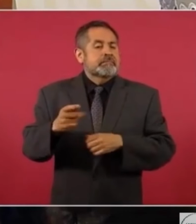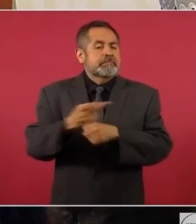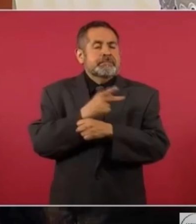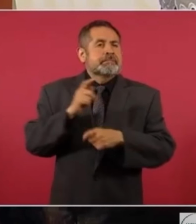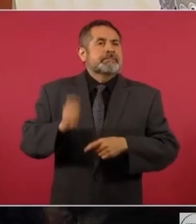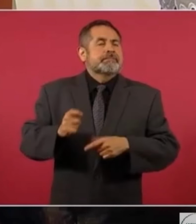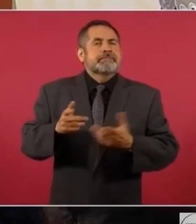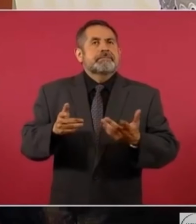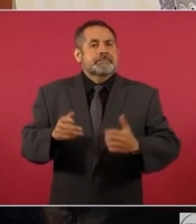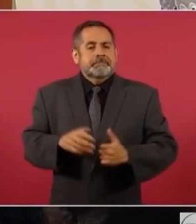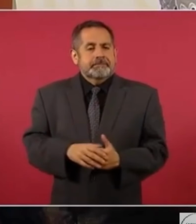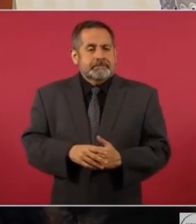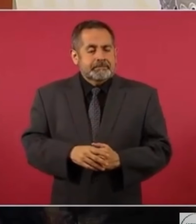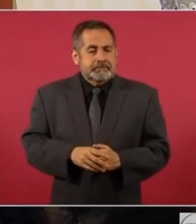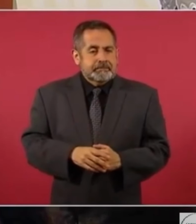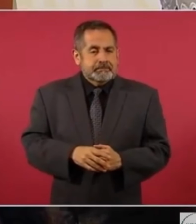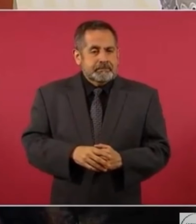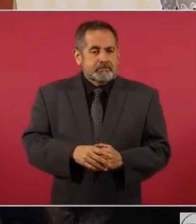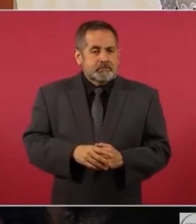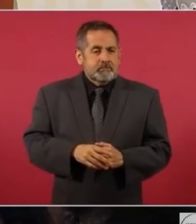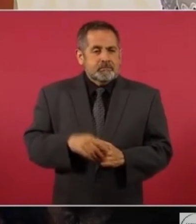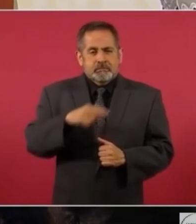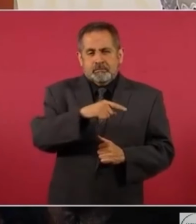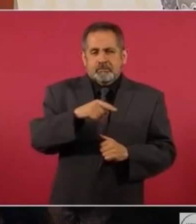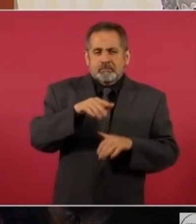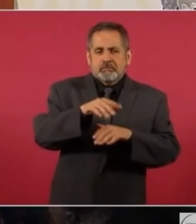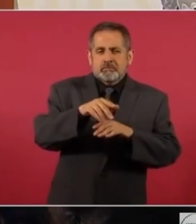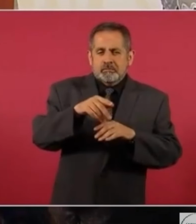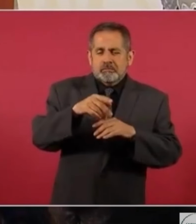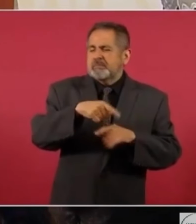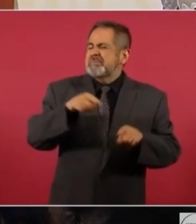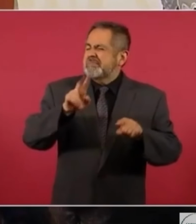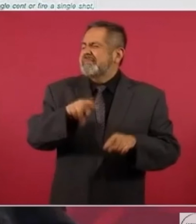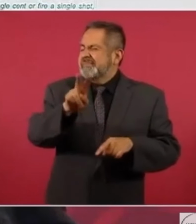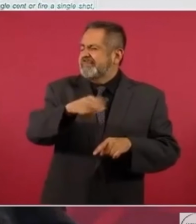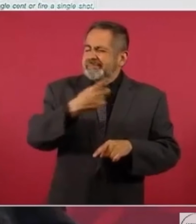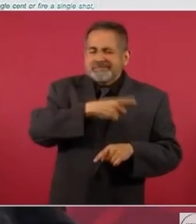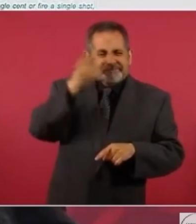campaña de su cadena de periódicos, así es el dueño de los